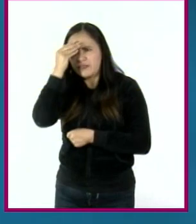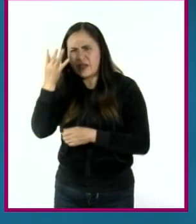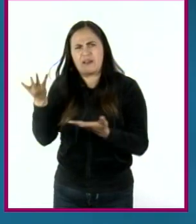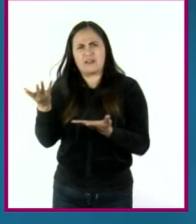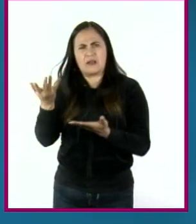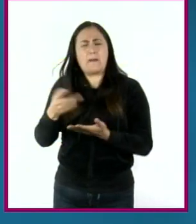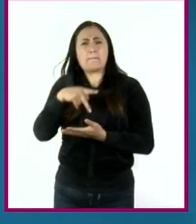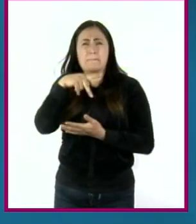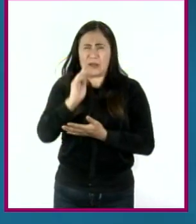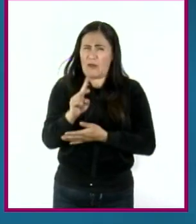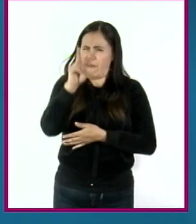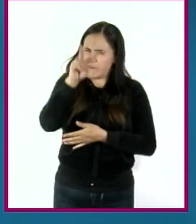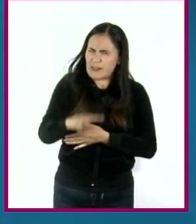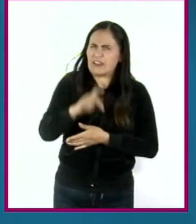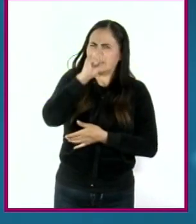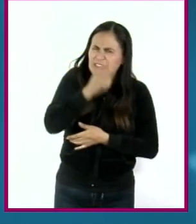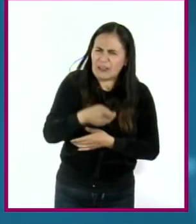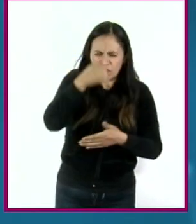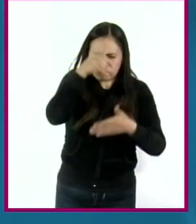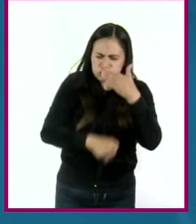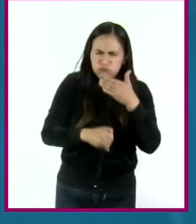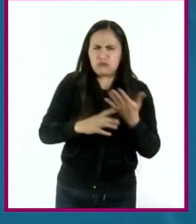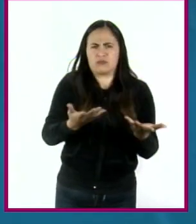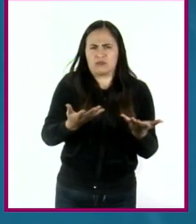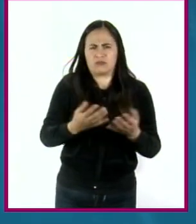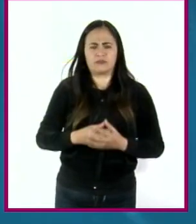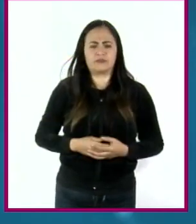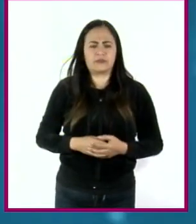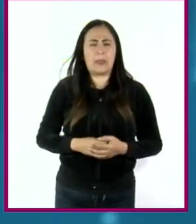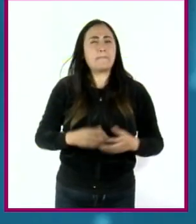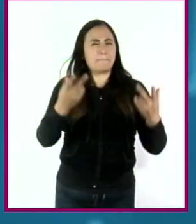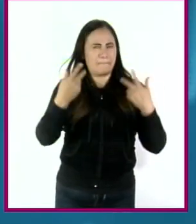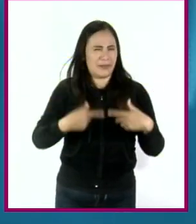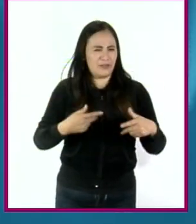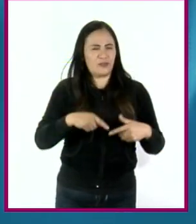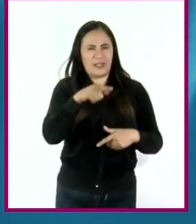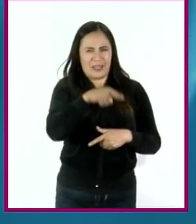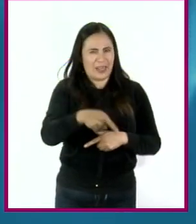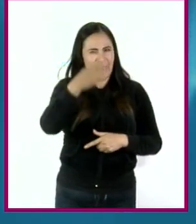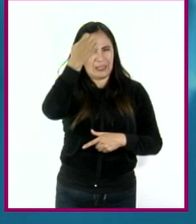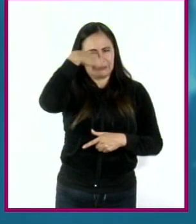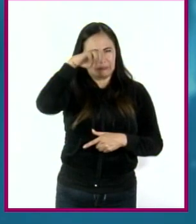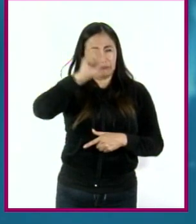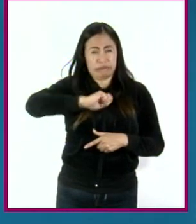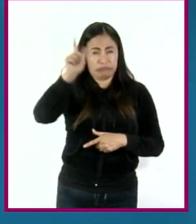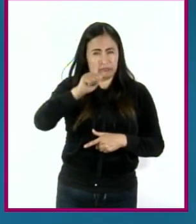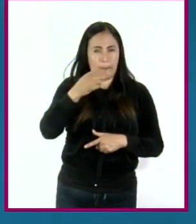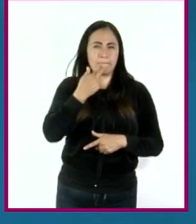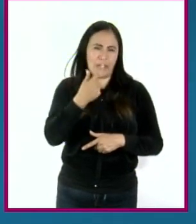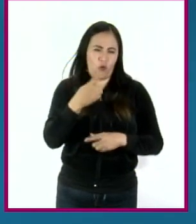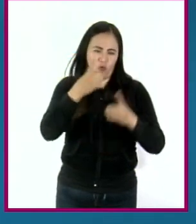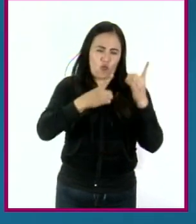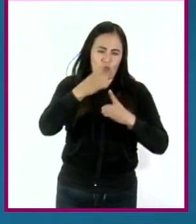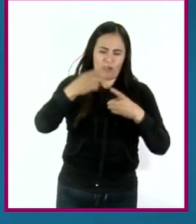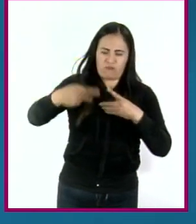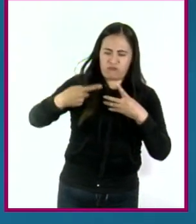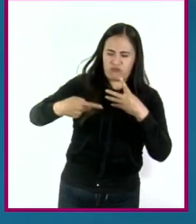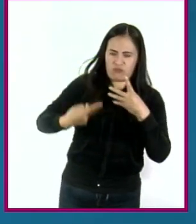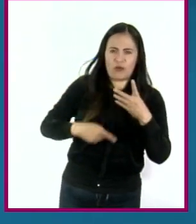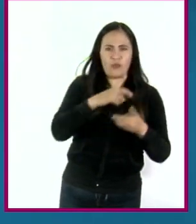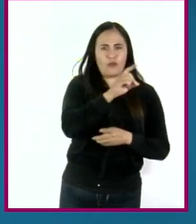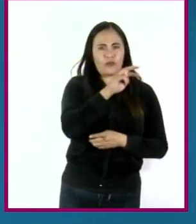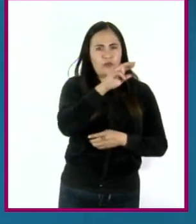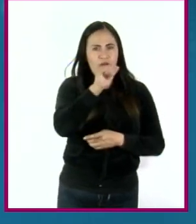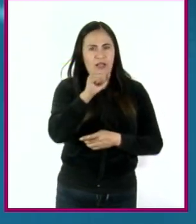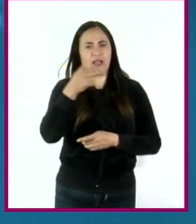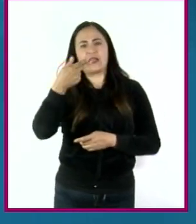se han cuestionado qué significa realmente? ¿Y si vamos con un experto para que nos aclare estas dudas? ¿Qué dices? La doctora Herminia